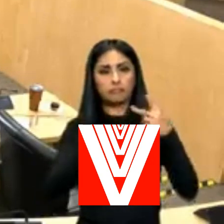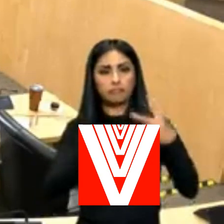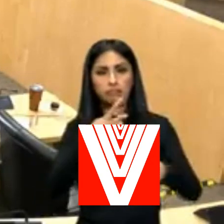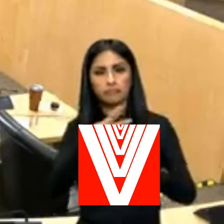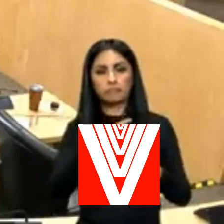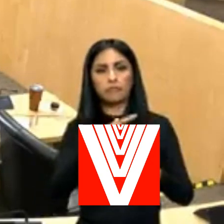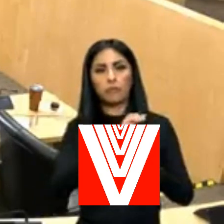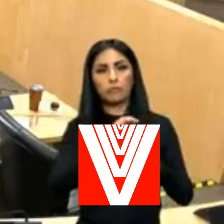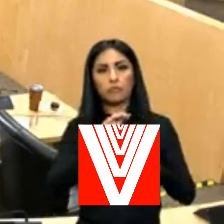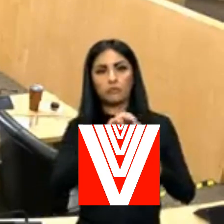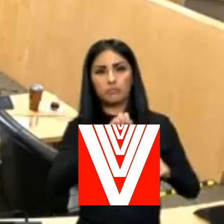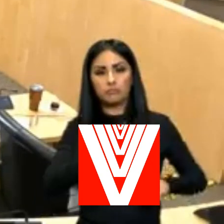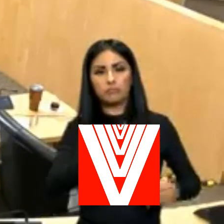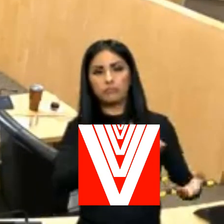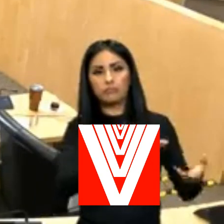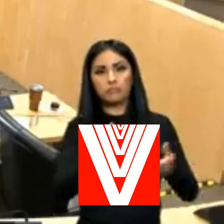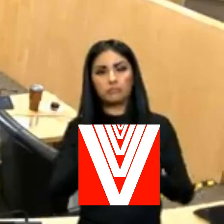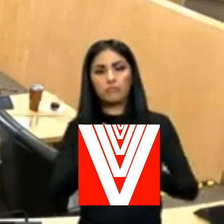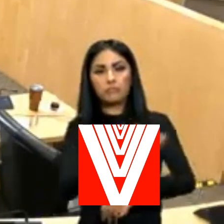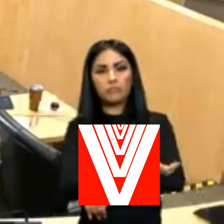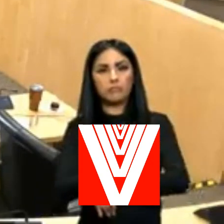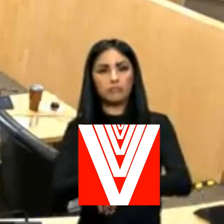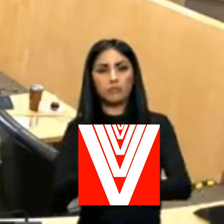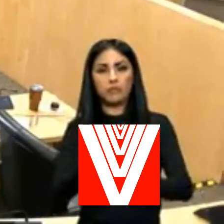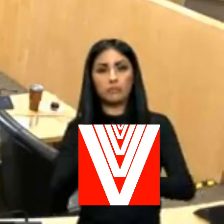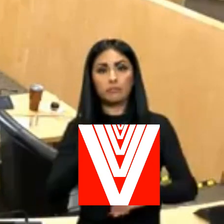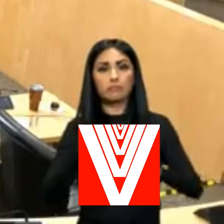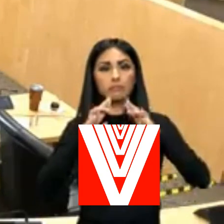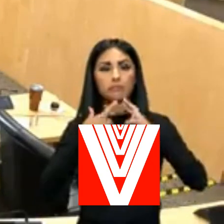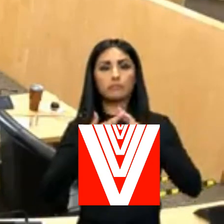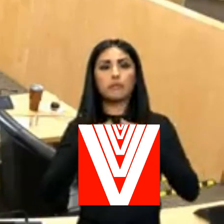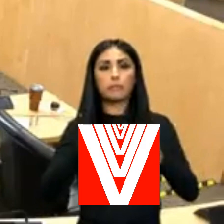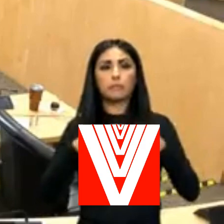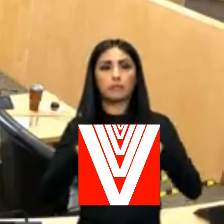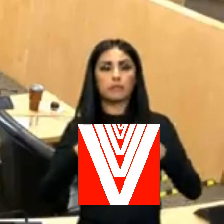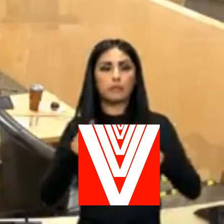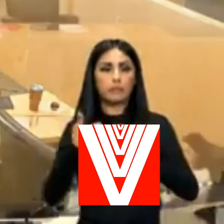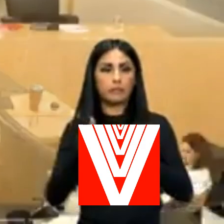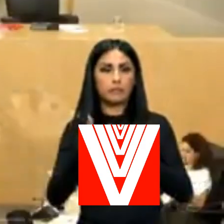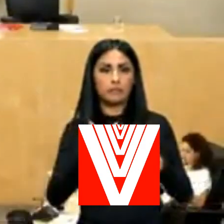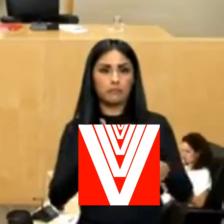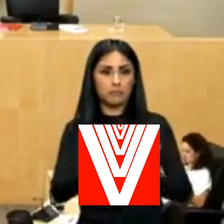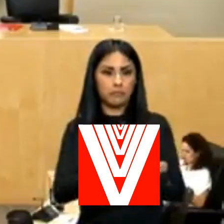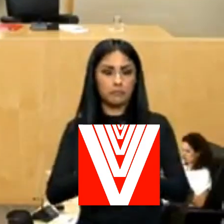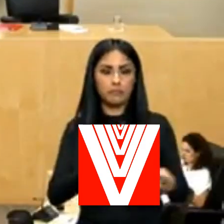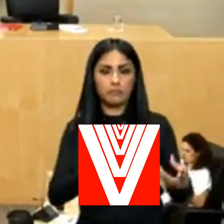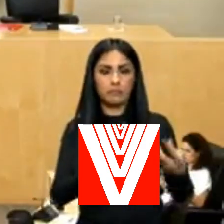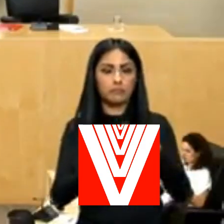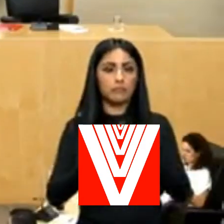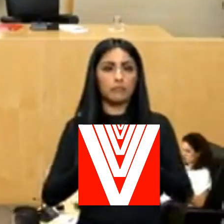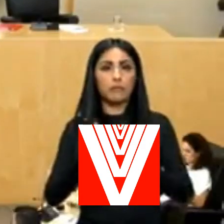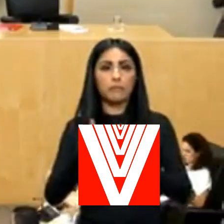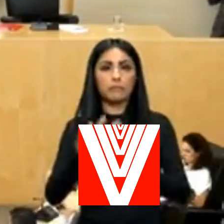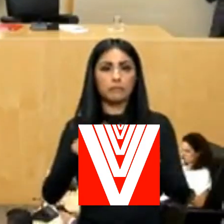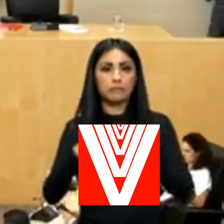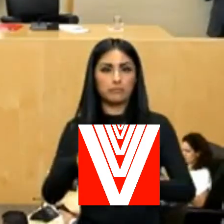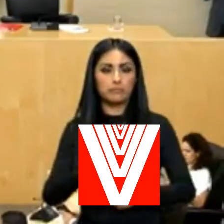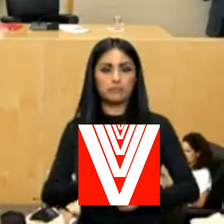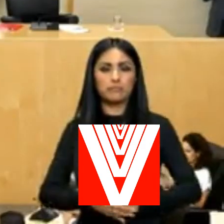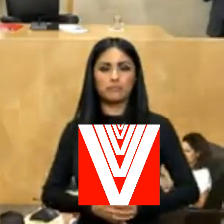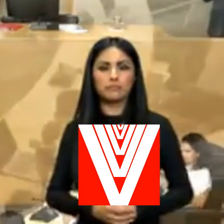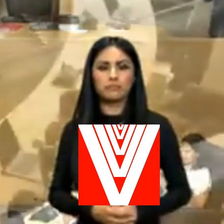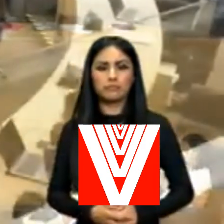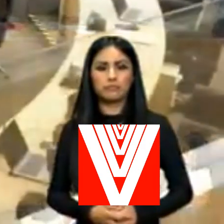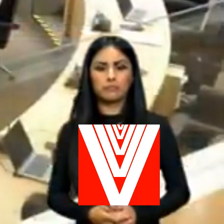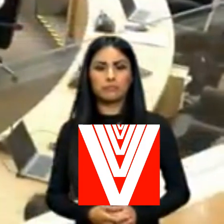como comisión de protocolo e introduzcan a este salón de sesiones a las personas referidas, por lo que se les solicita acompañarlas hasta este salón.